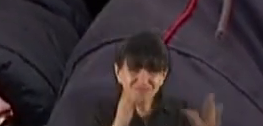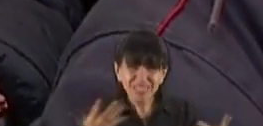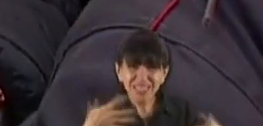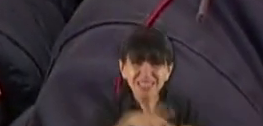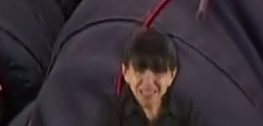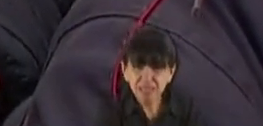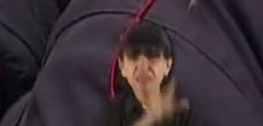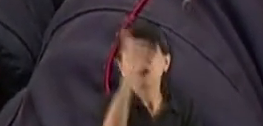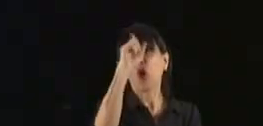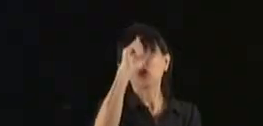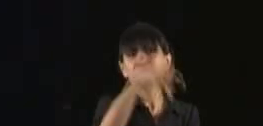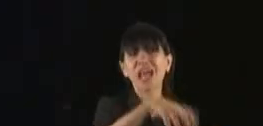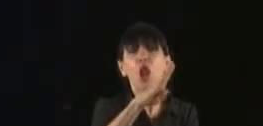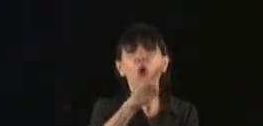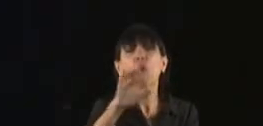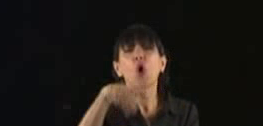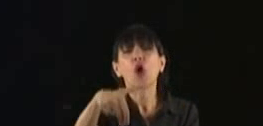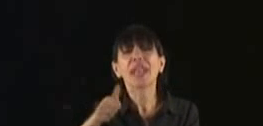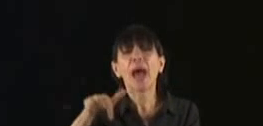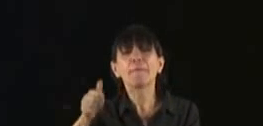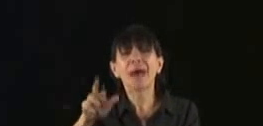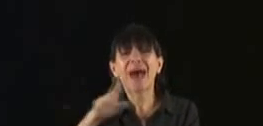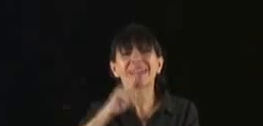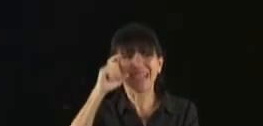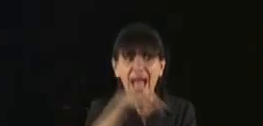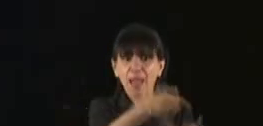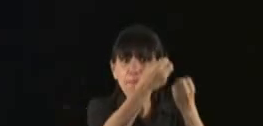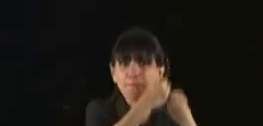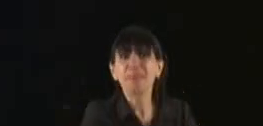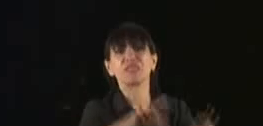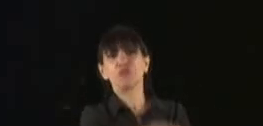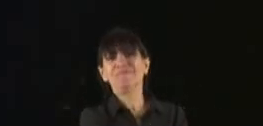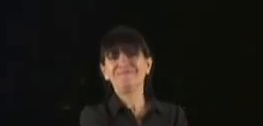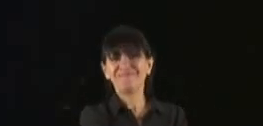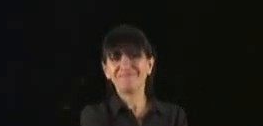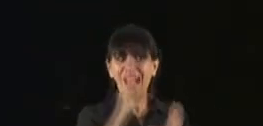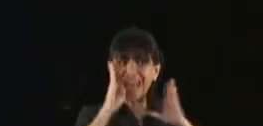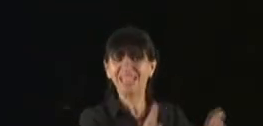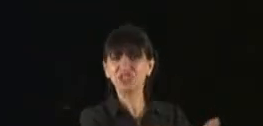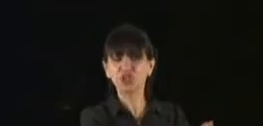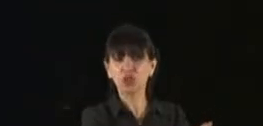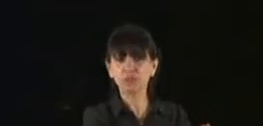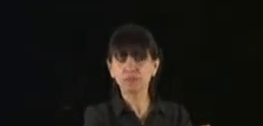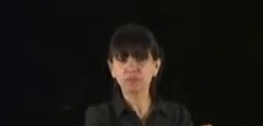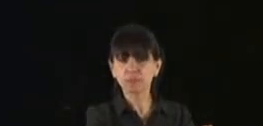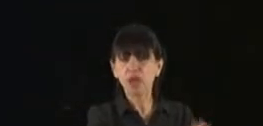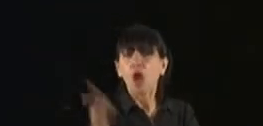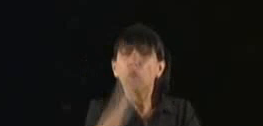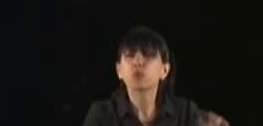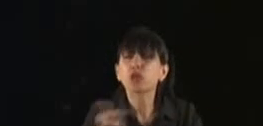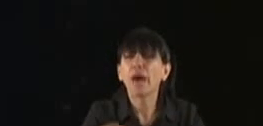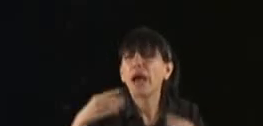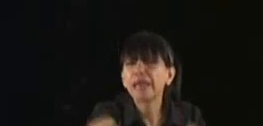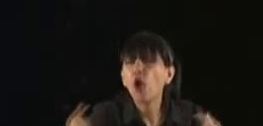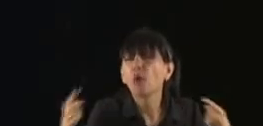Laura Bonaparte y tratando de cambiar el tratamiento que la salud mental